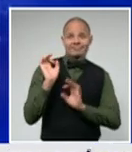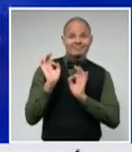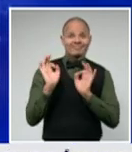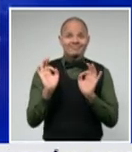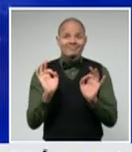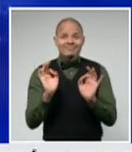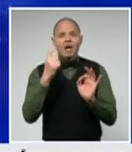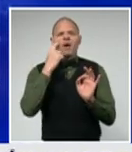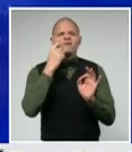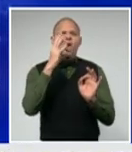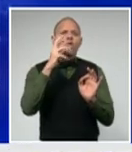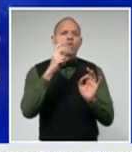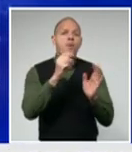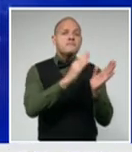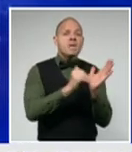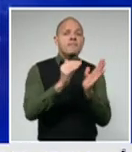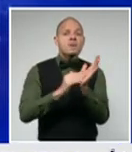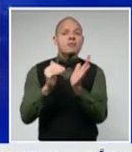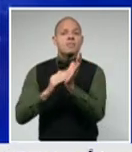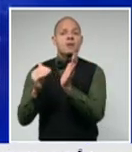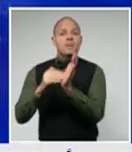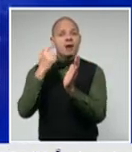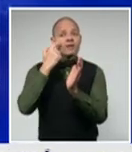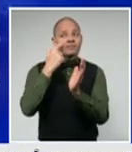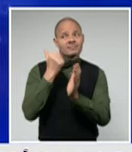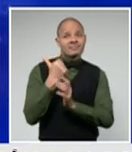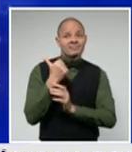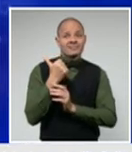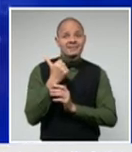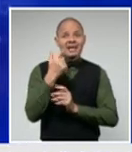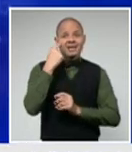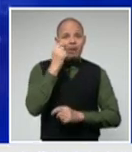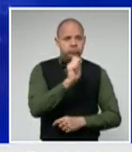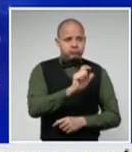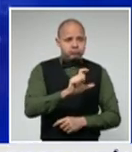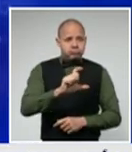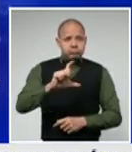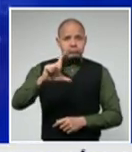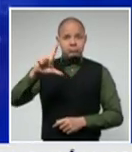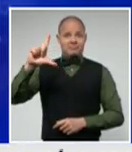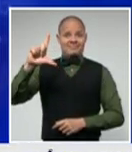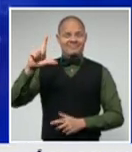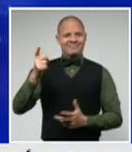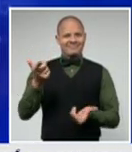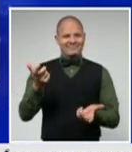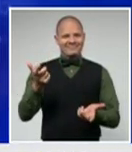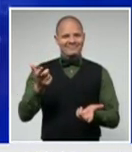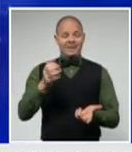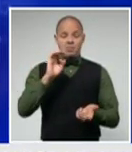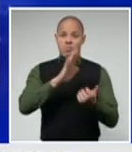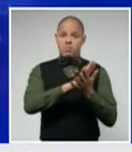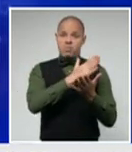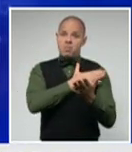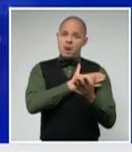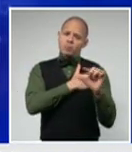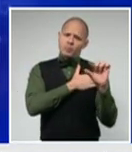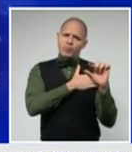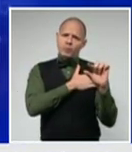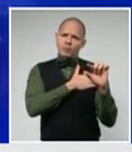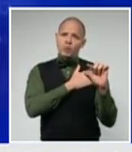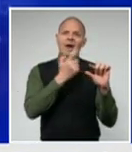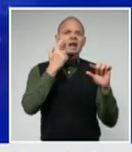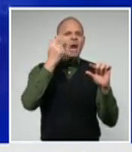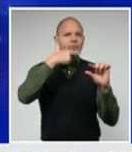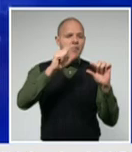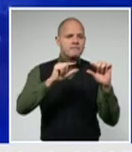de muestras por meses, y como ustedes ven, se ha ido incrementando desde el mes de marzo, que comenzamos los